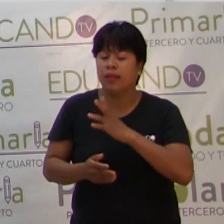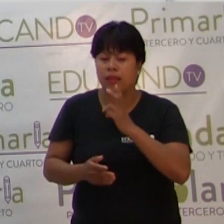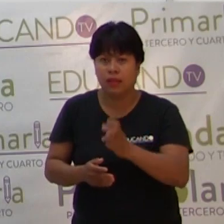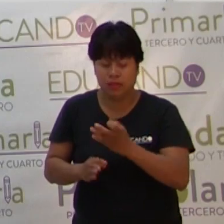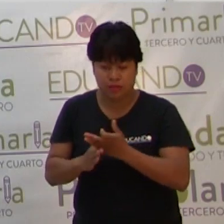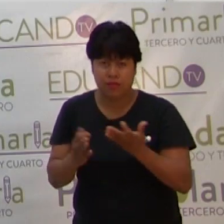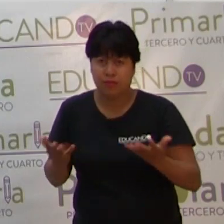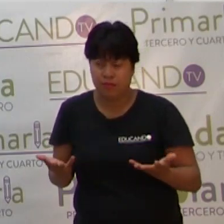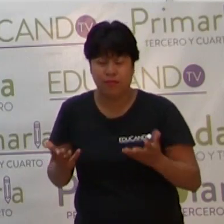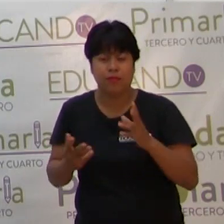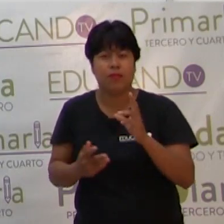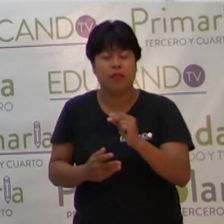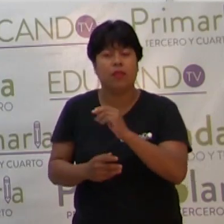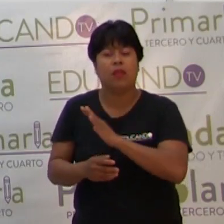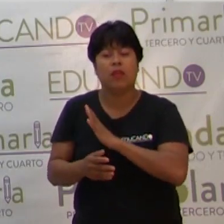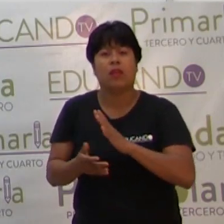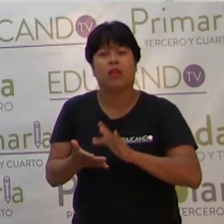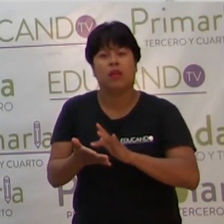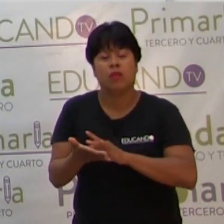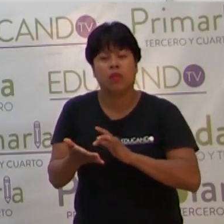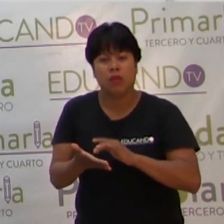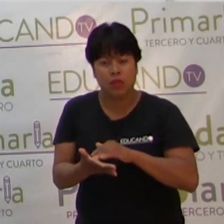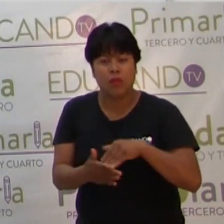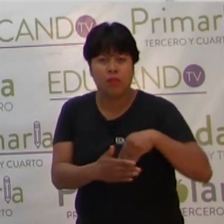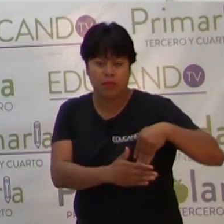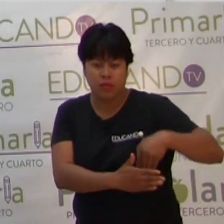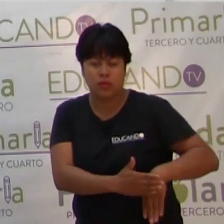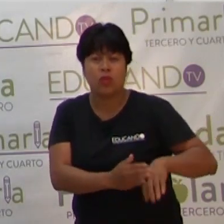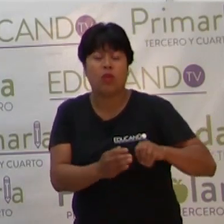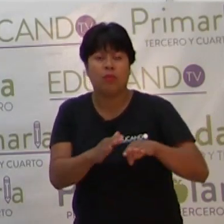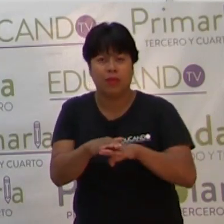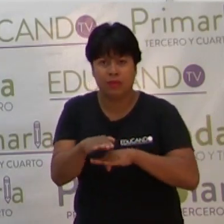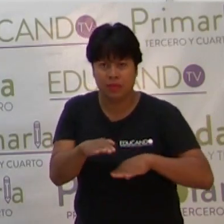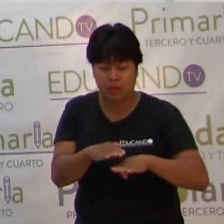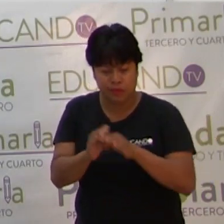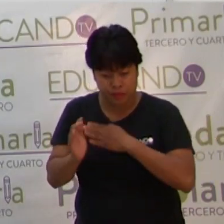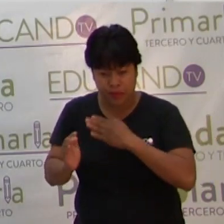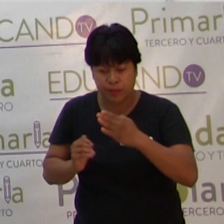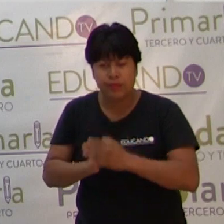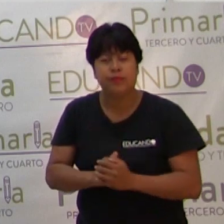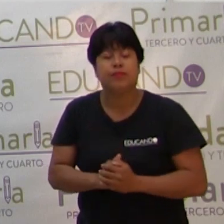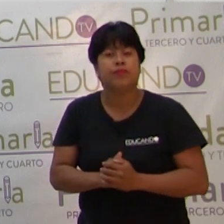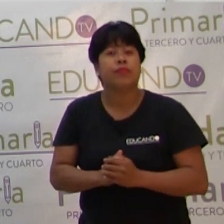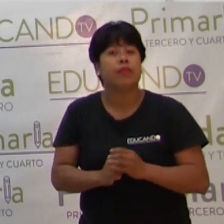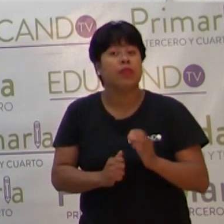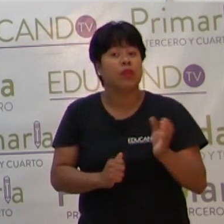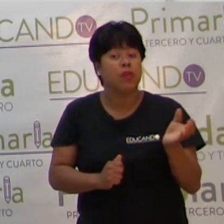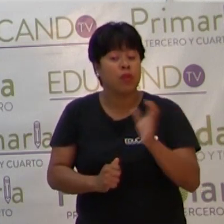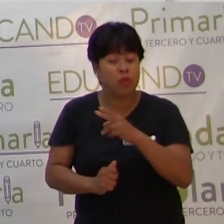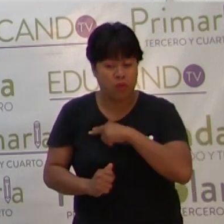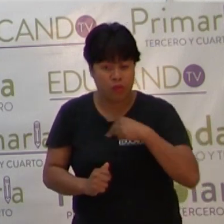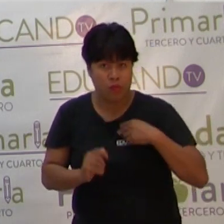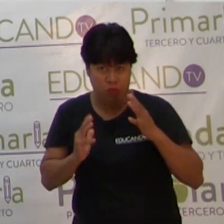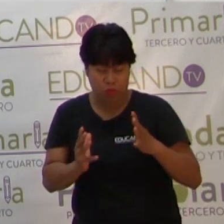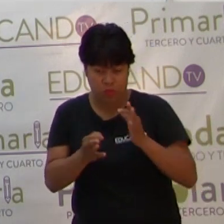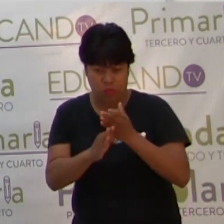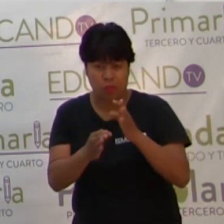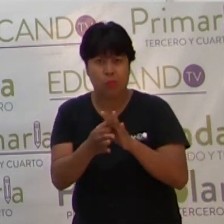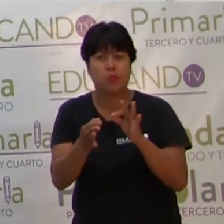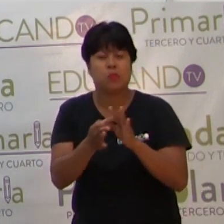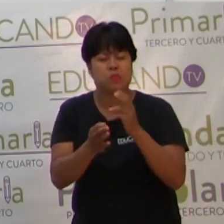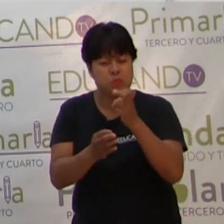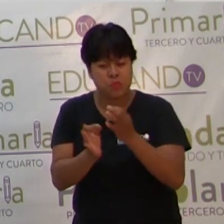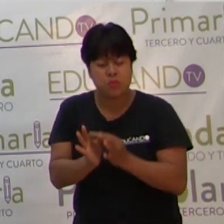caso el día de hoy, sino una calculadora de bolsillo o básica. Bueno, una vez que hemos explicado eso, pues también es